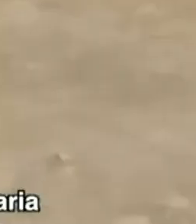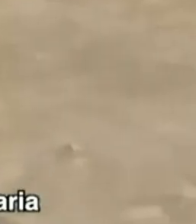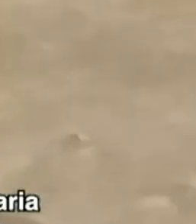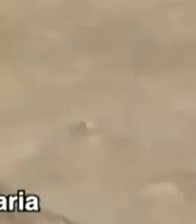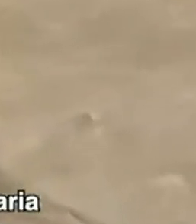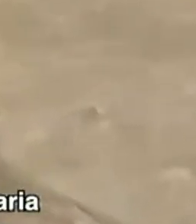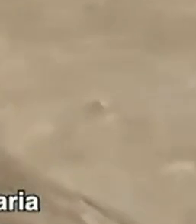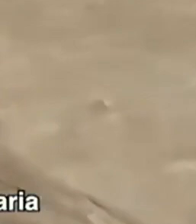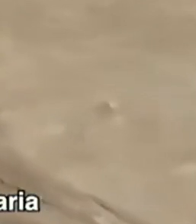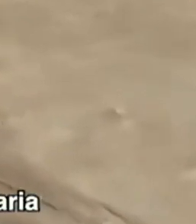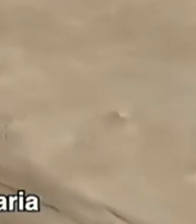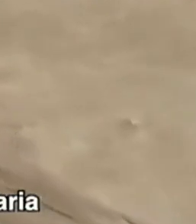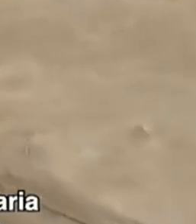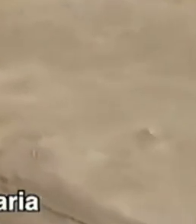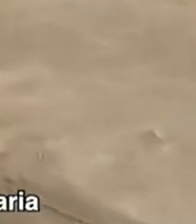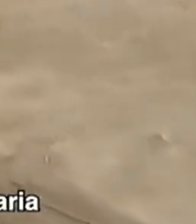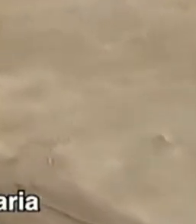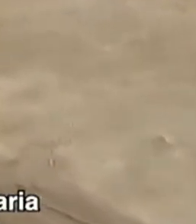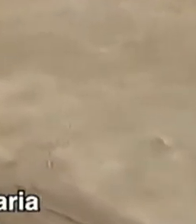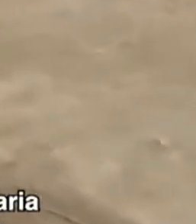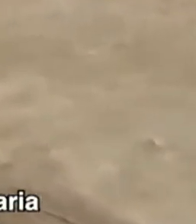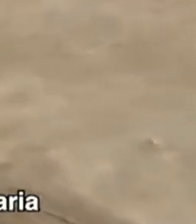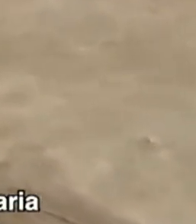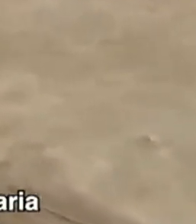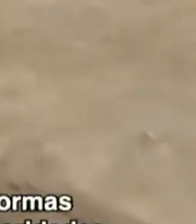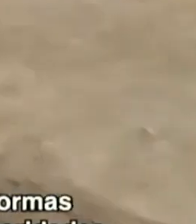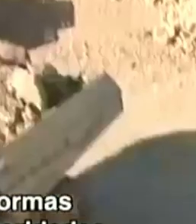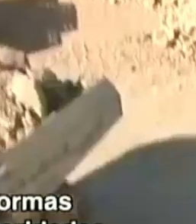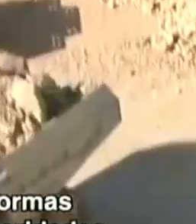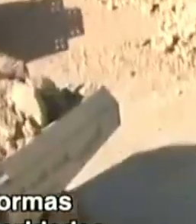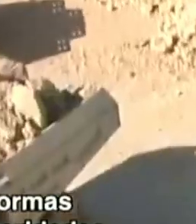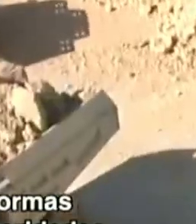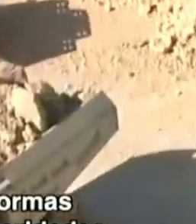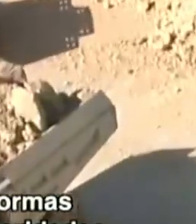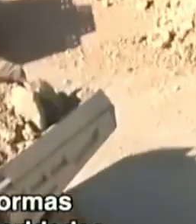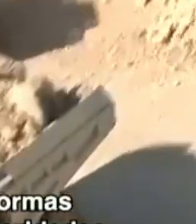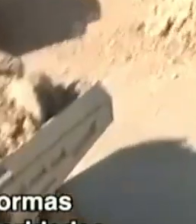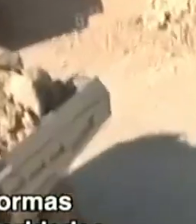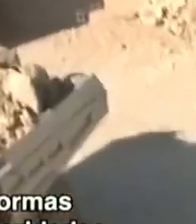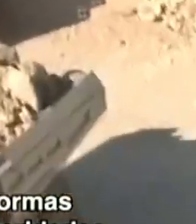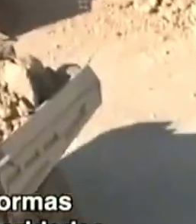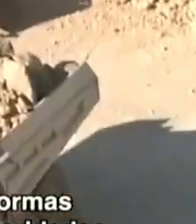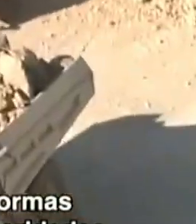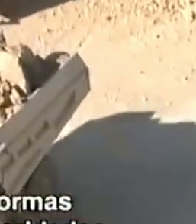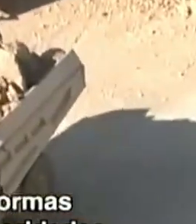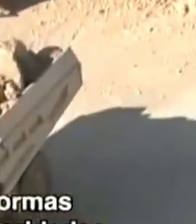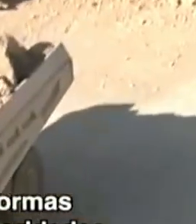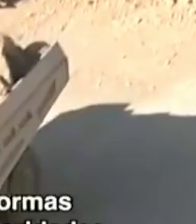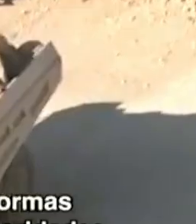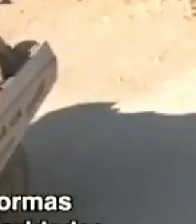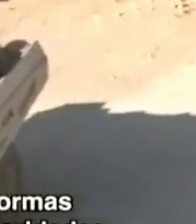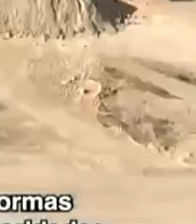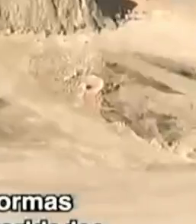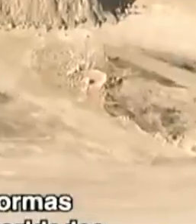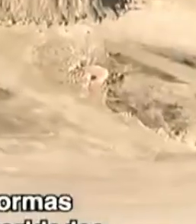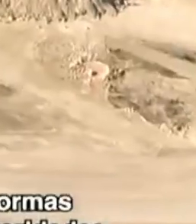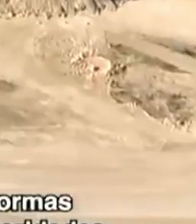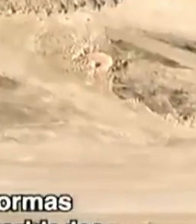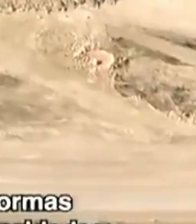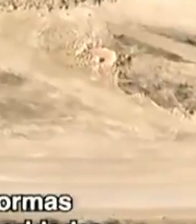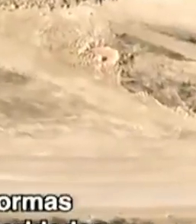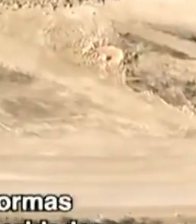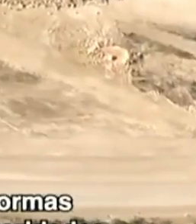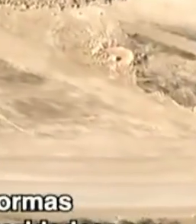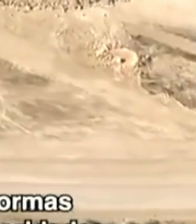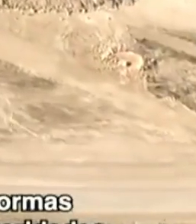Calica, subsidiaria del grupo estadounidense Legacy Vulcan, explotó roca caliza desde 1986, violando